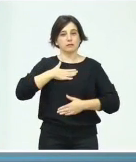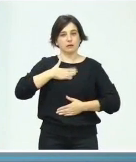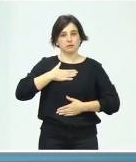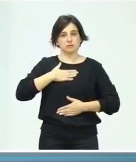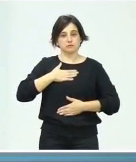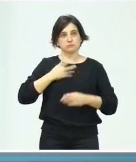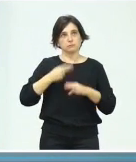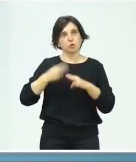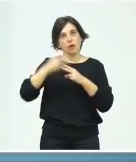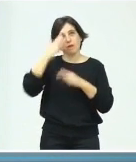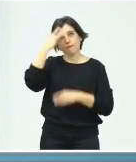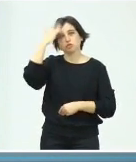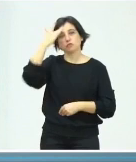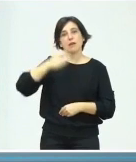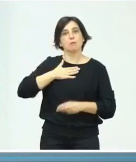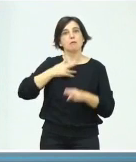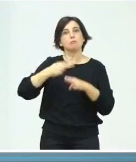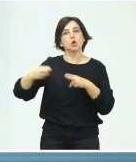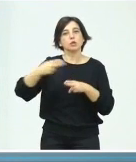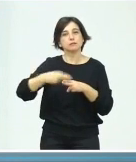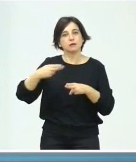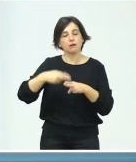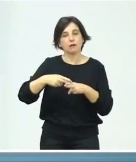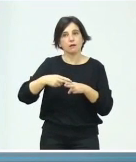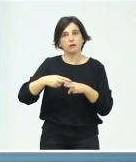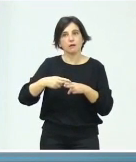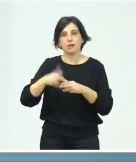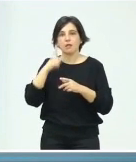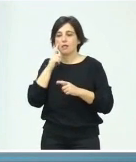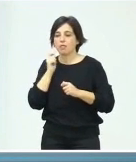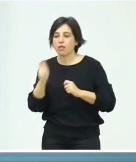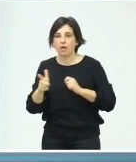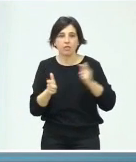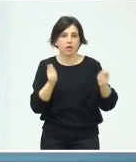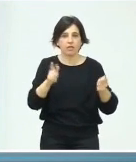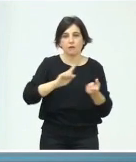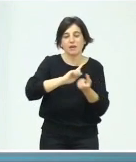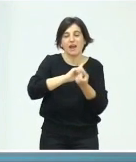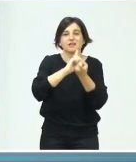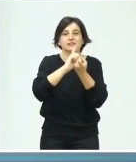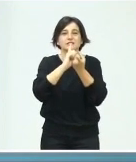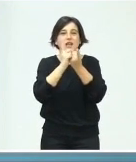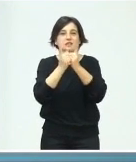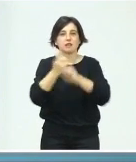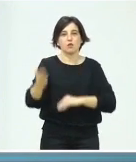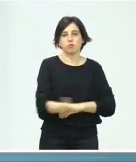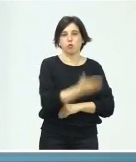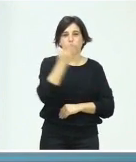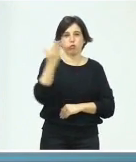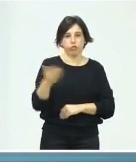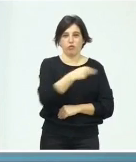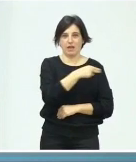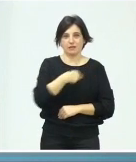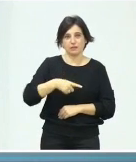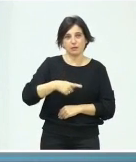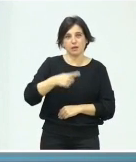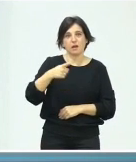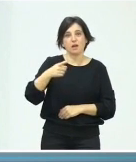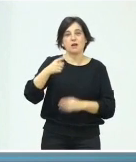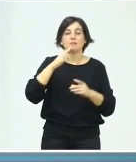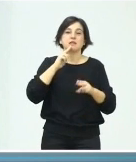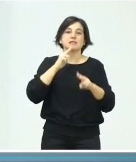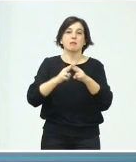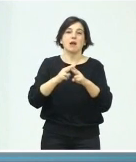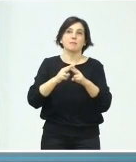consejería quieren estar en el centro de la necesaria transición del modelo productivo de Cantabria hacia la economía